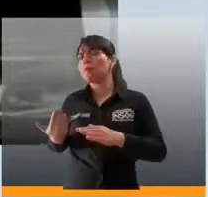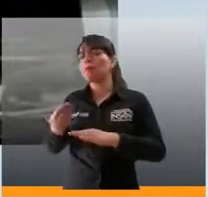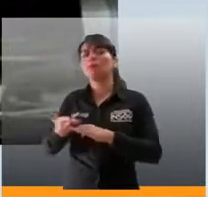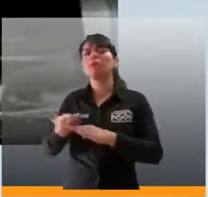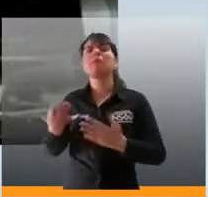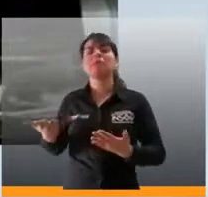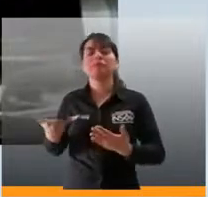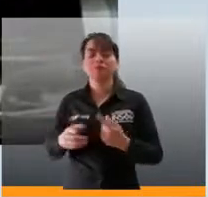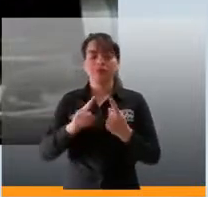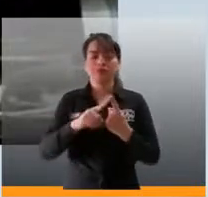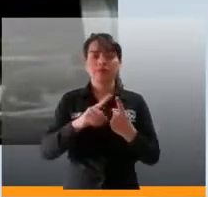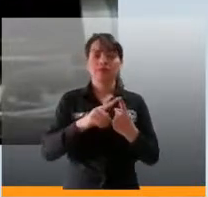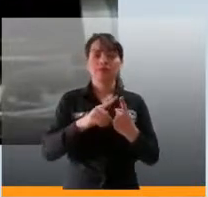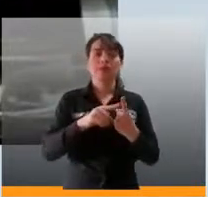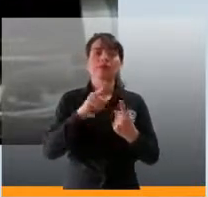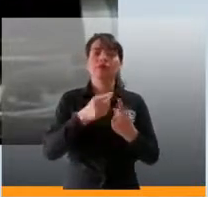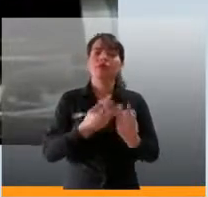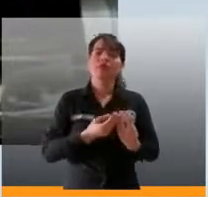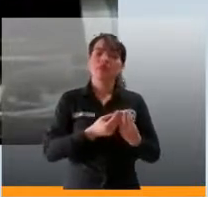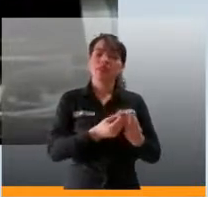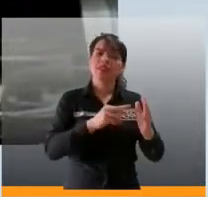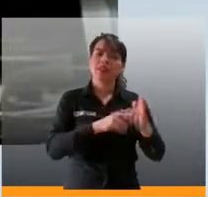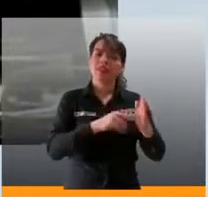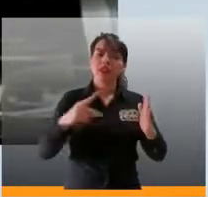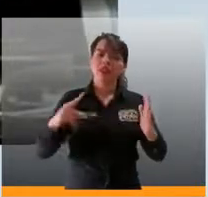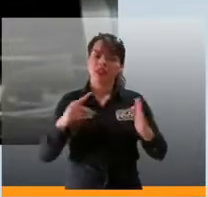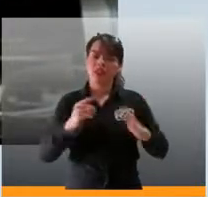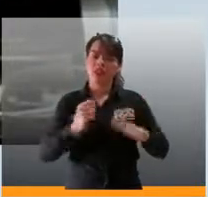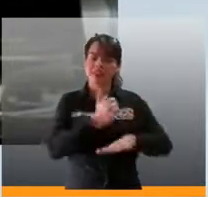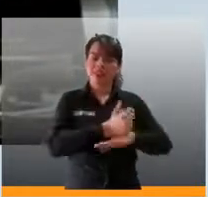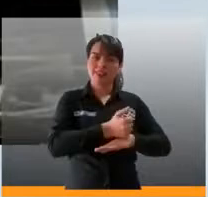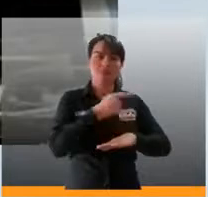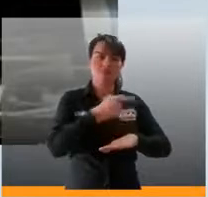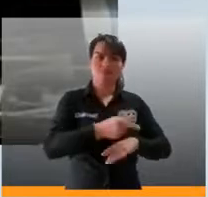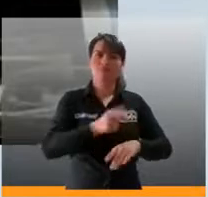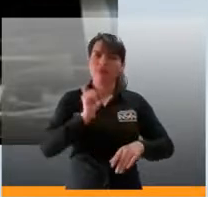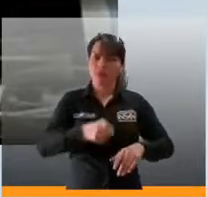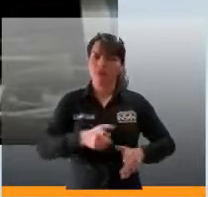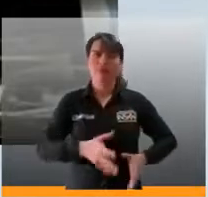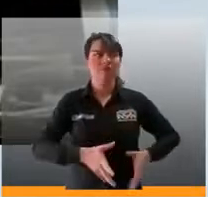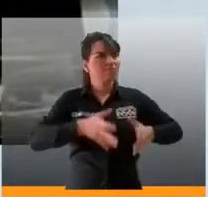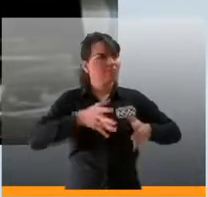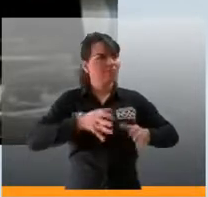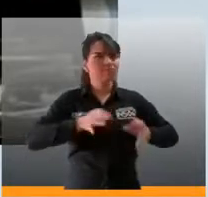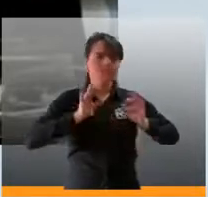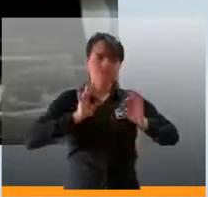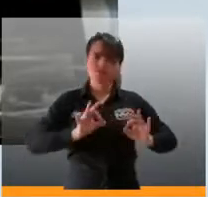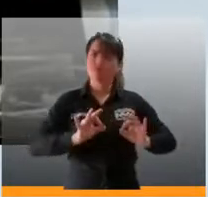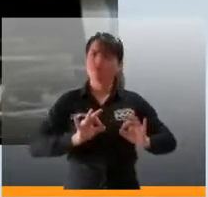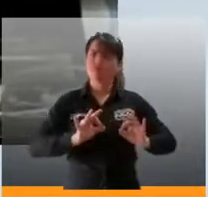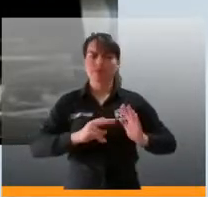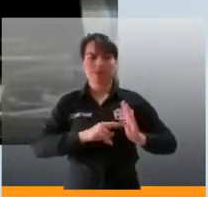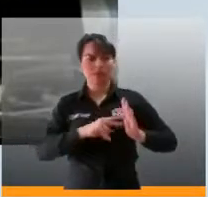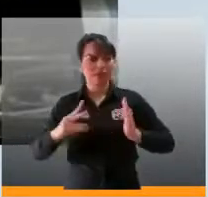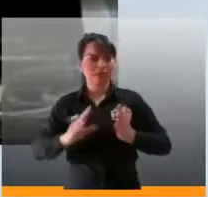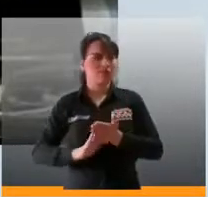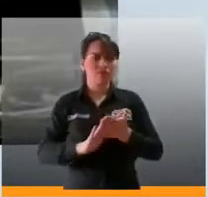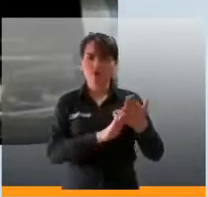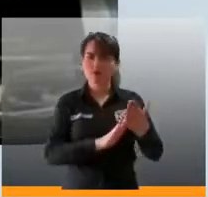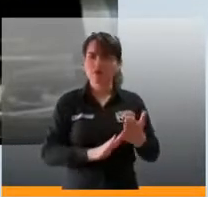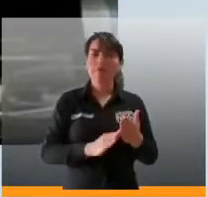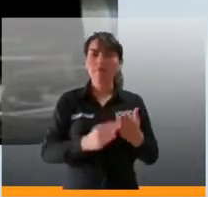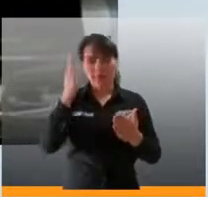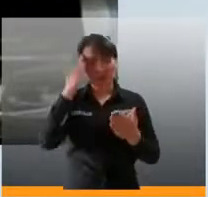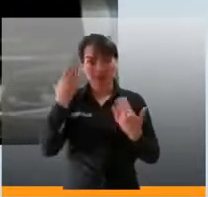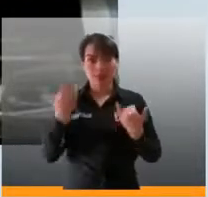una dirección de tecnología es muy robusta. La infraestructura tecnológica para afrontar esta pandemia